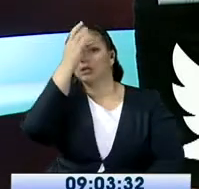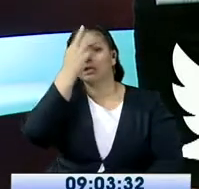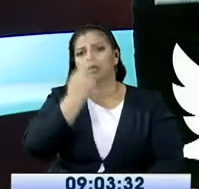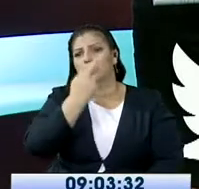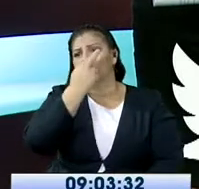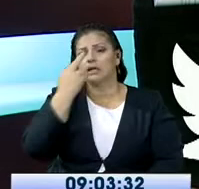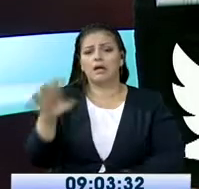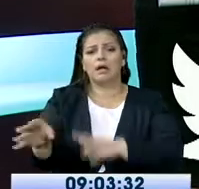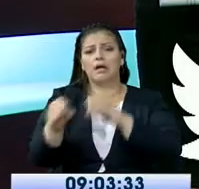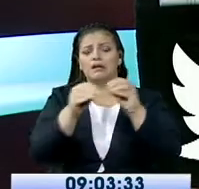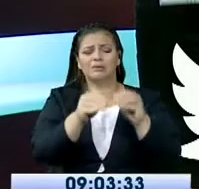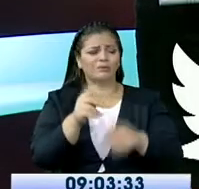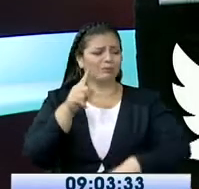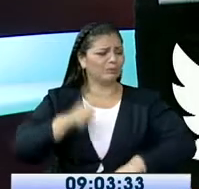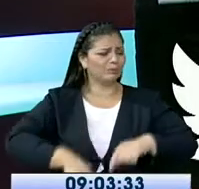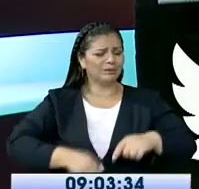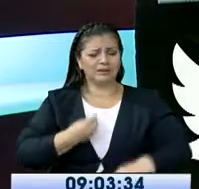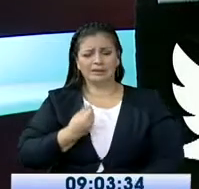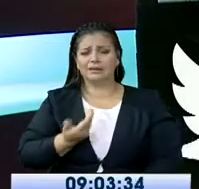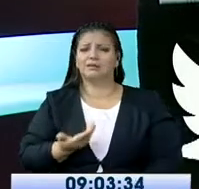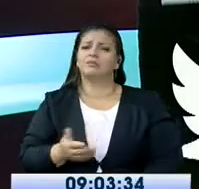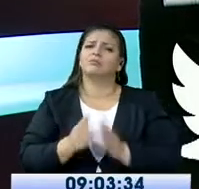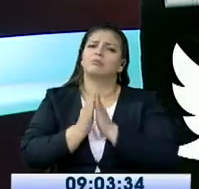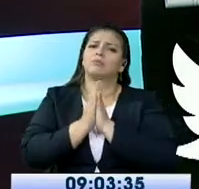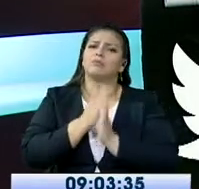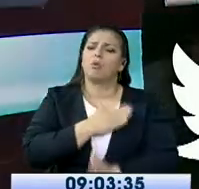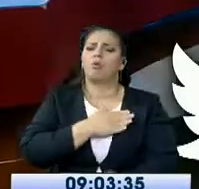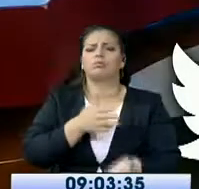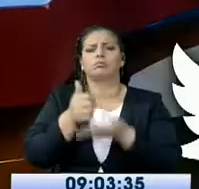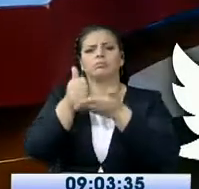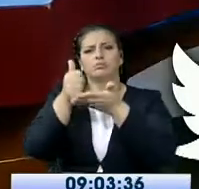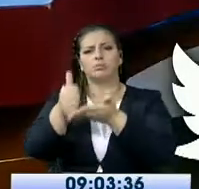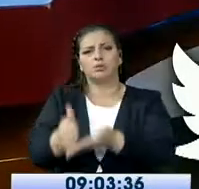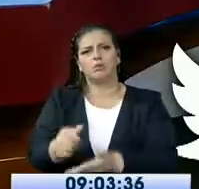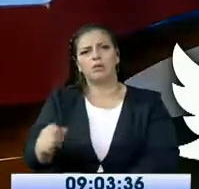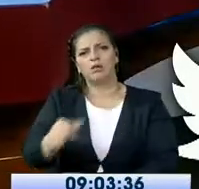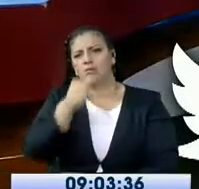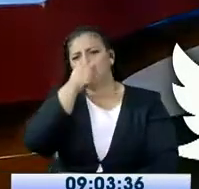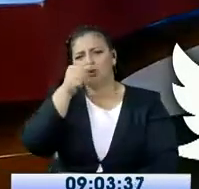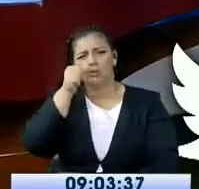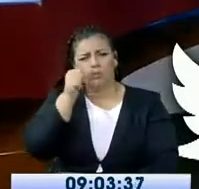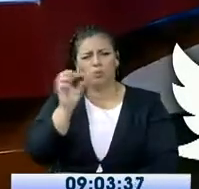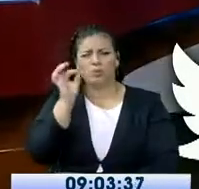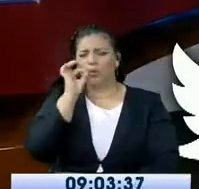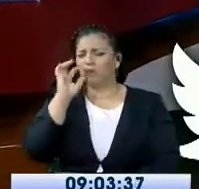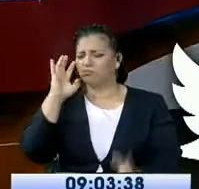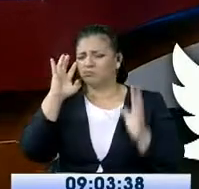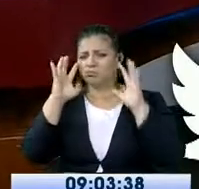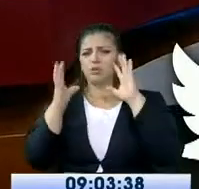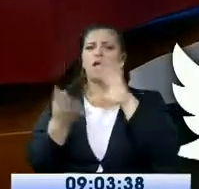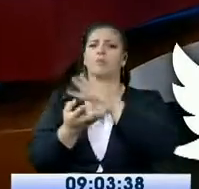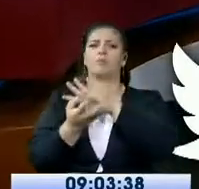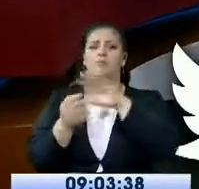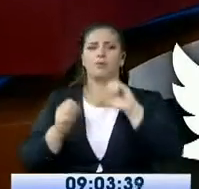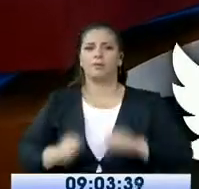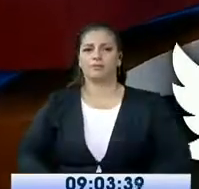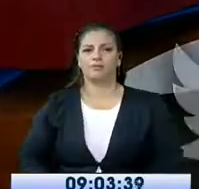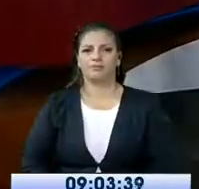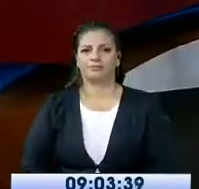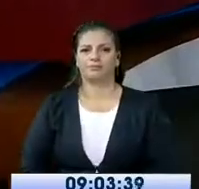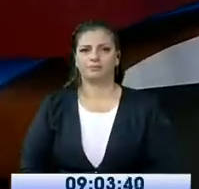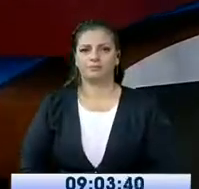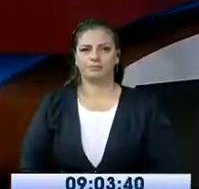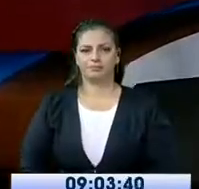lo que pide ayuda para poderle brindar un tratamiento para superar su problema de adicción a las drogas. Conozcamos los detalles.